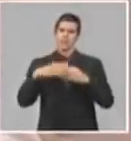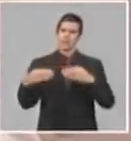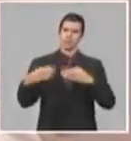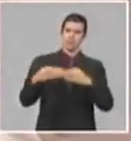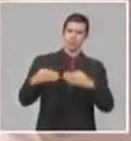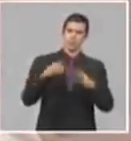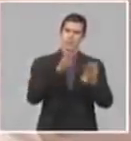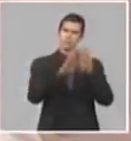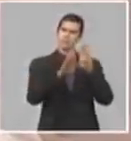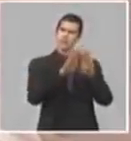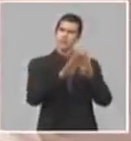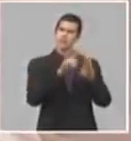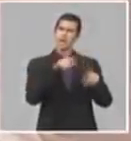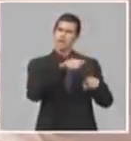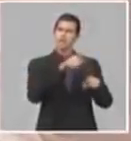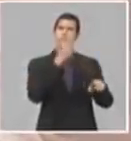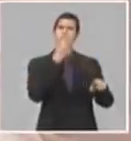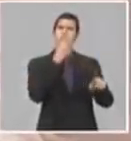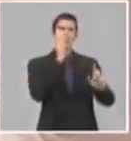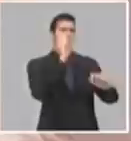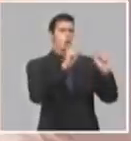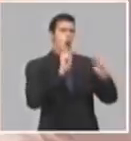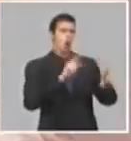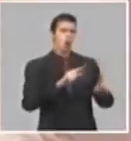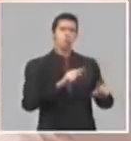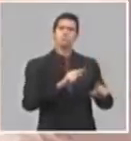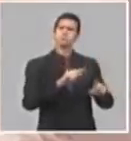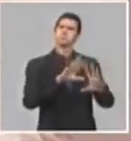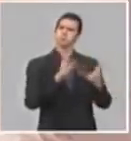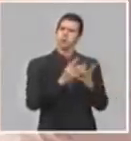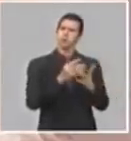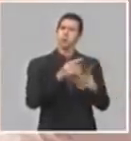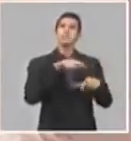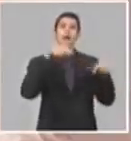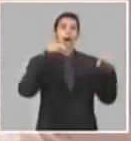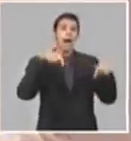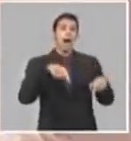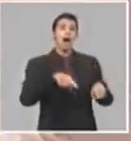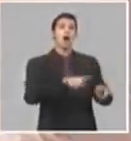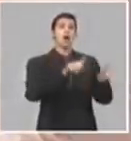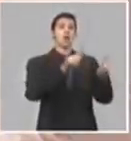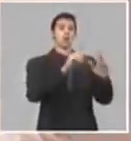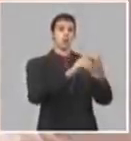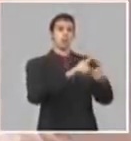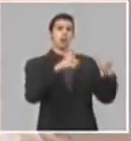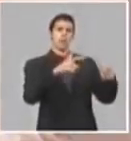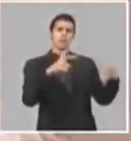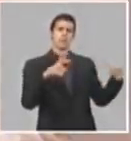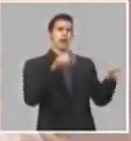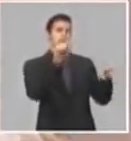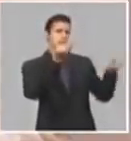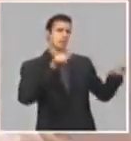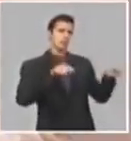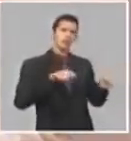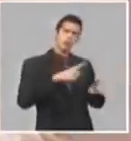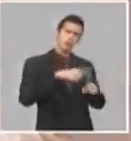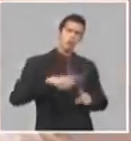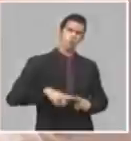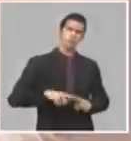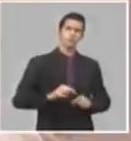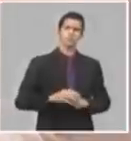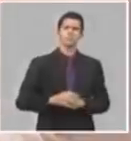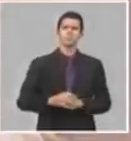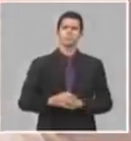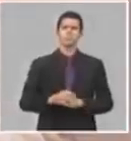una muy elocuente explicación por parte del presidente de las causas de que sea esto,